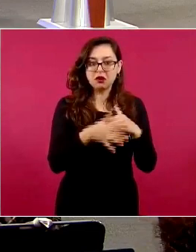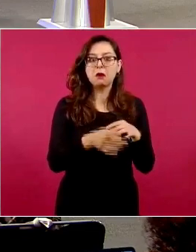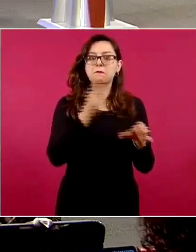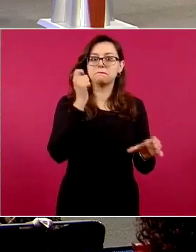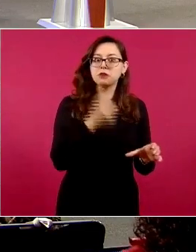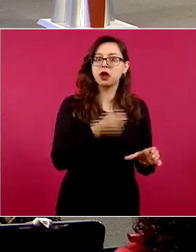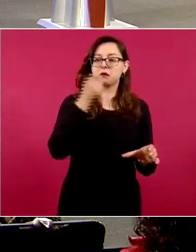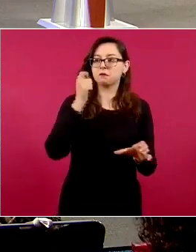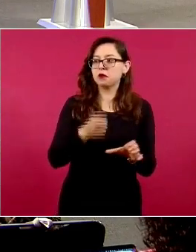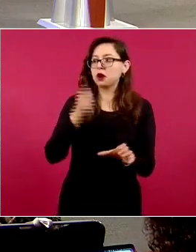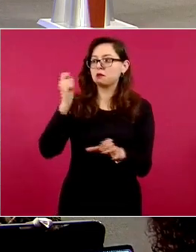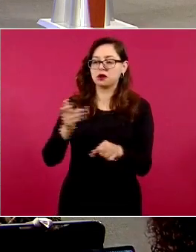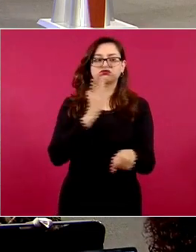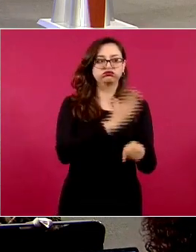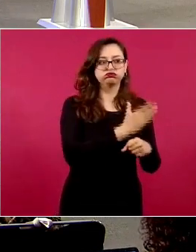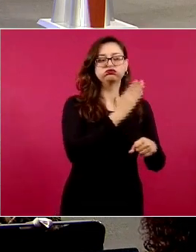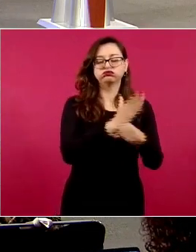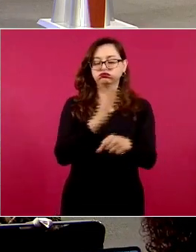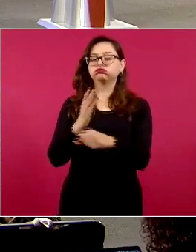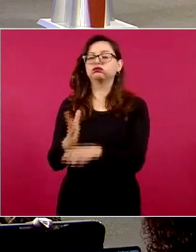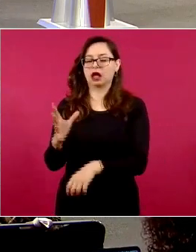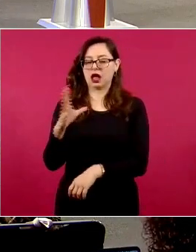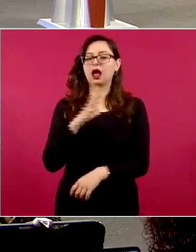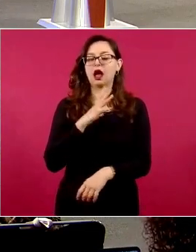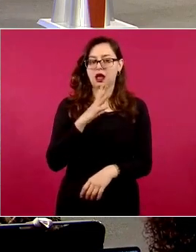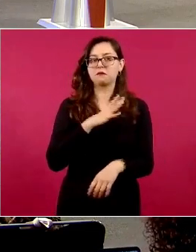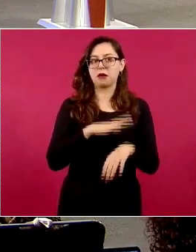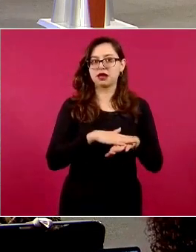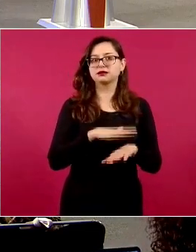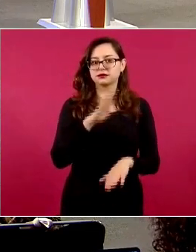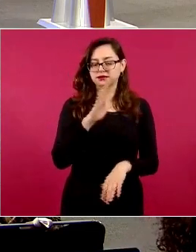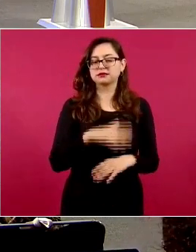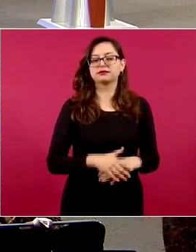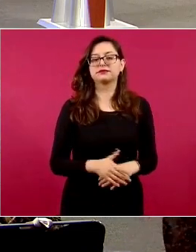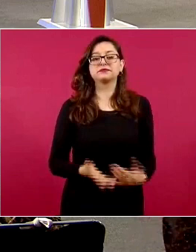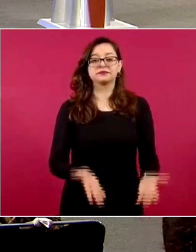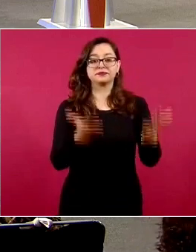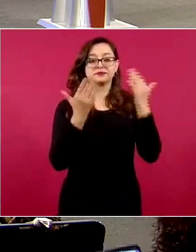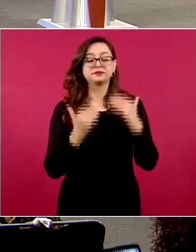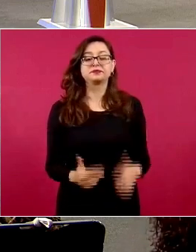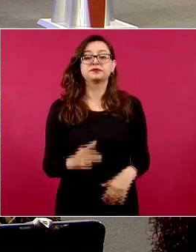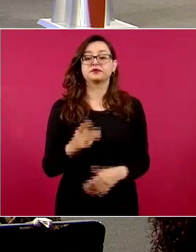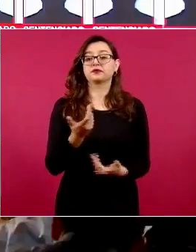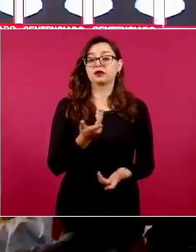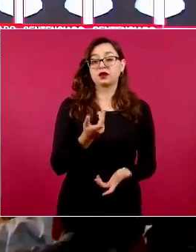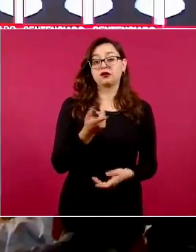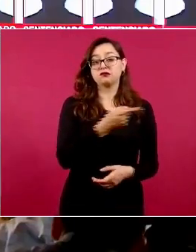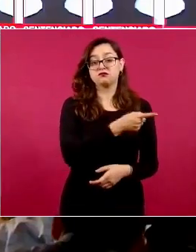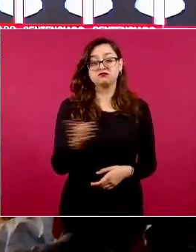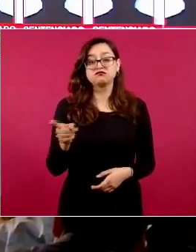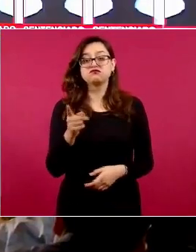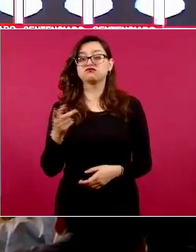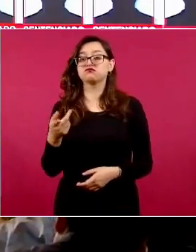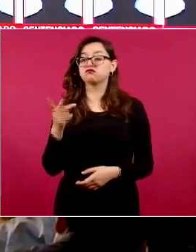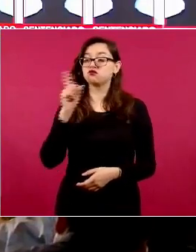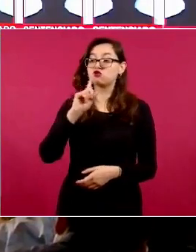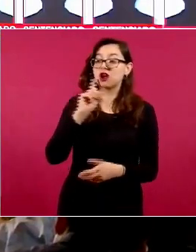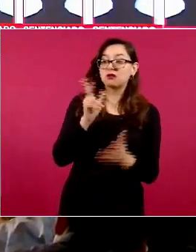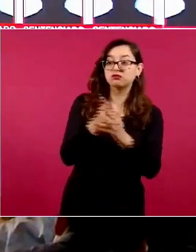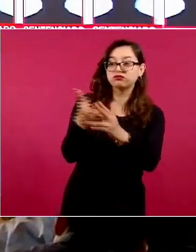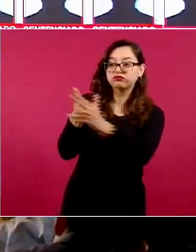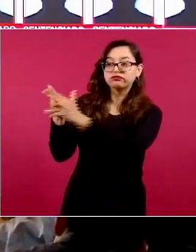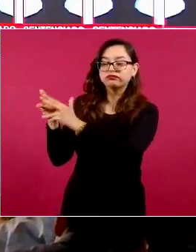los feminicidios que han derivado en detenciones, se informa de 28 detenidos en este